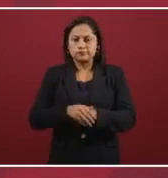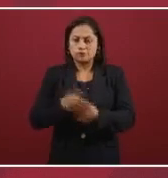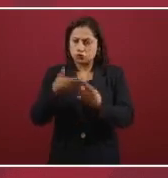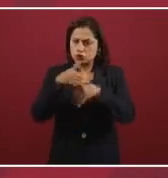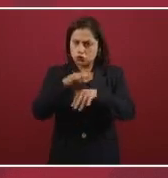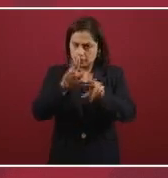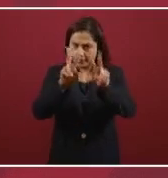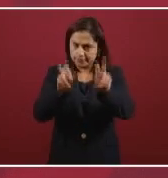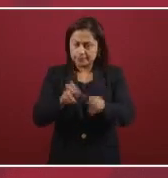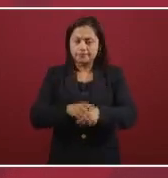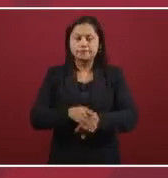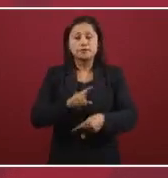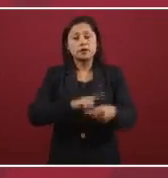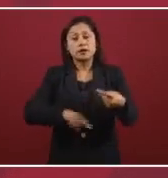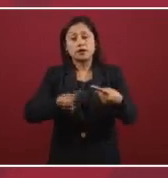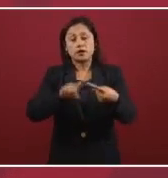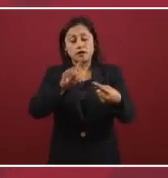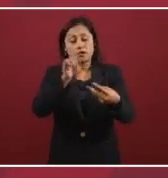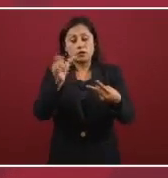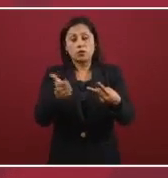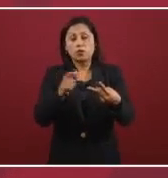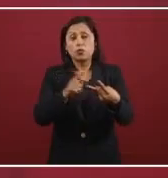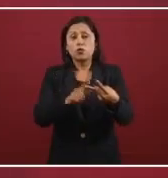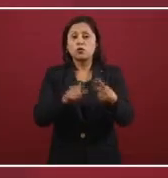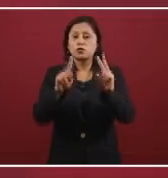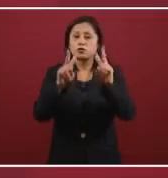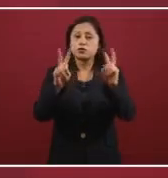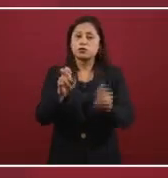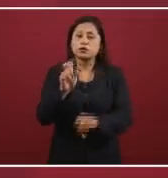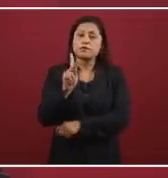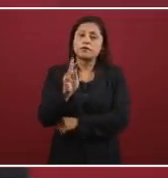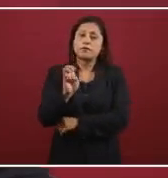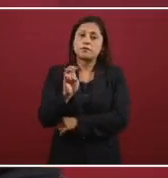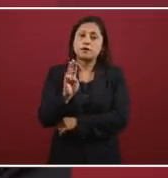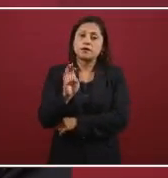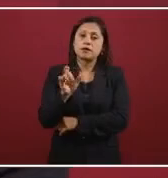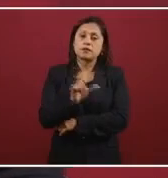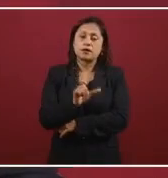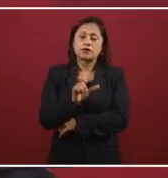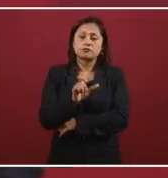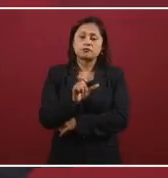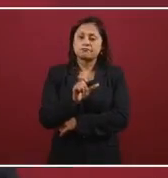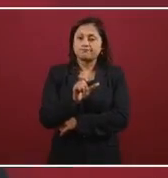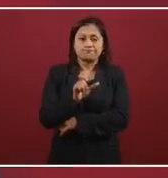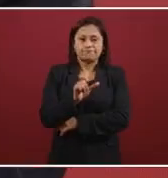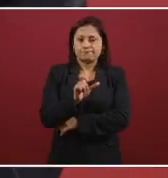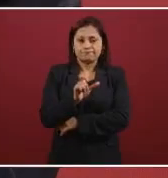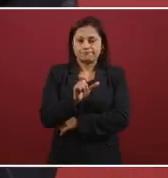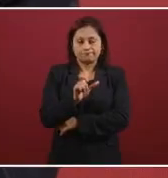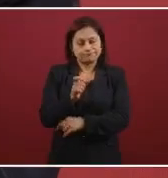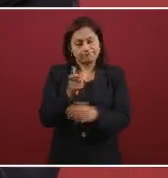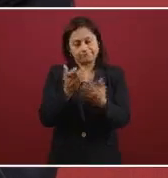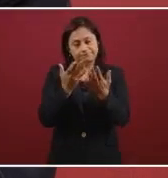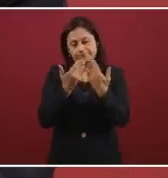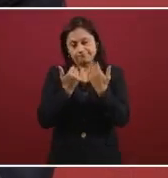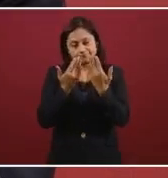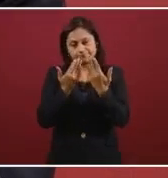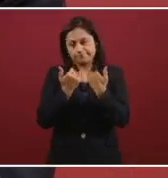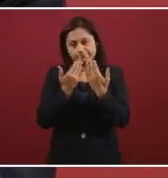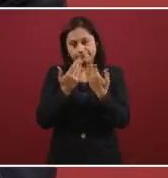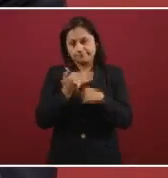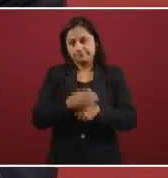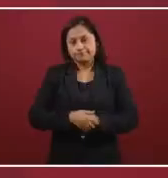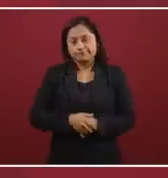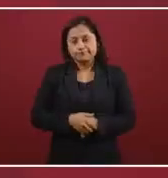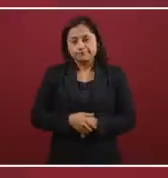de Pemex, no hay absolutamente nada. Nosotros estamos muy